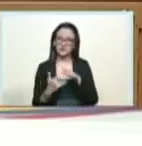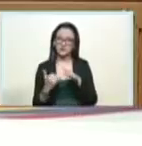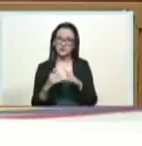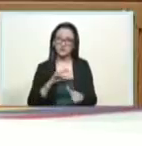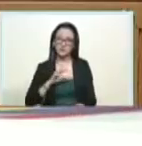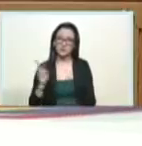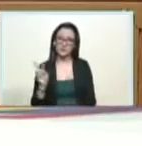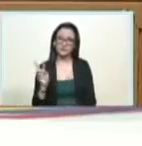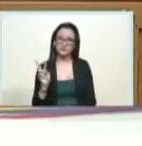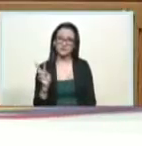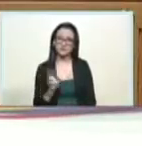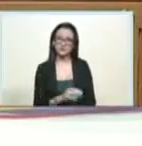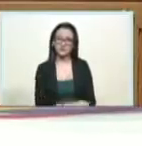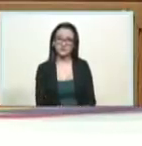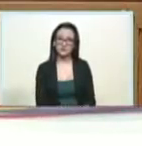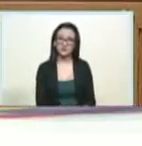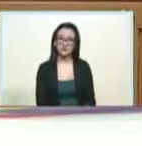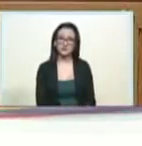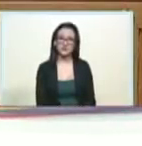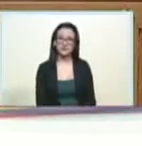del país.